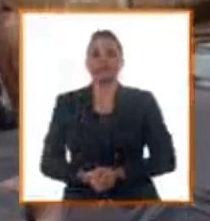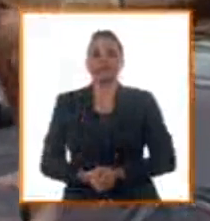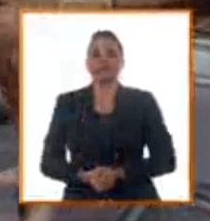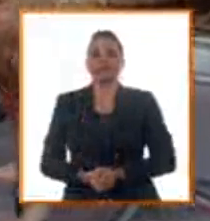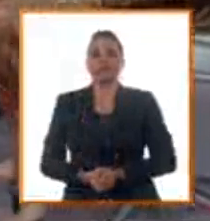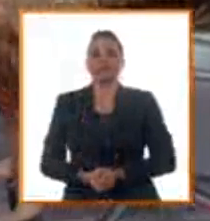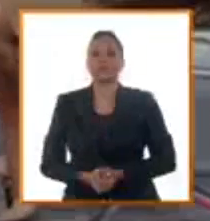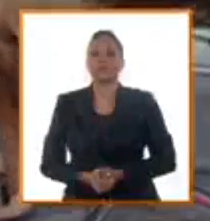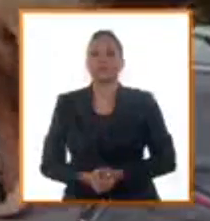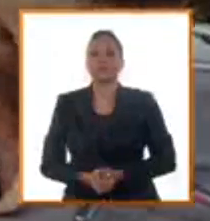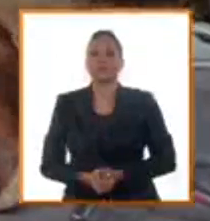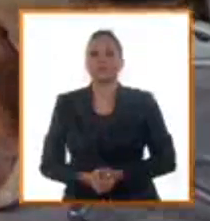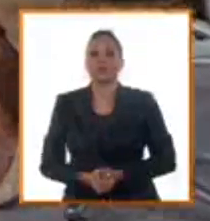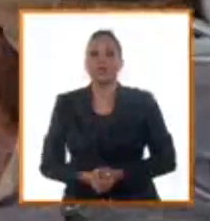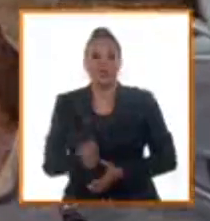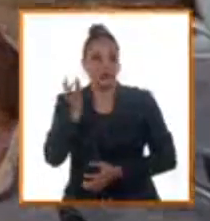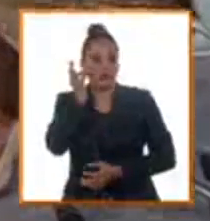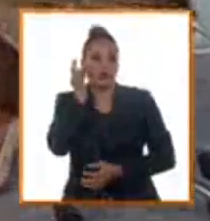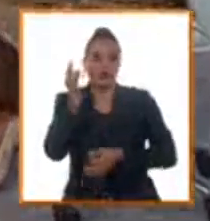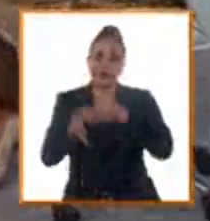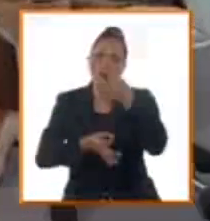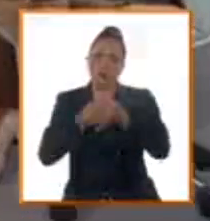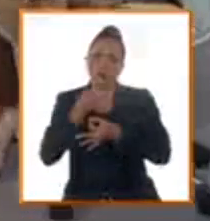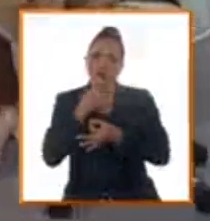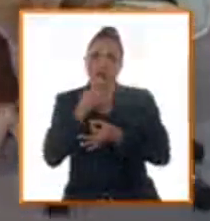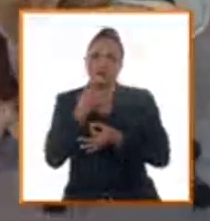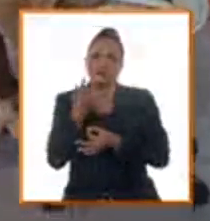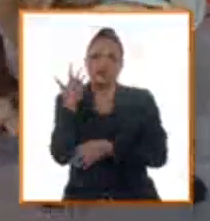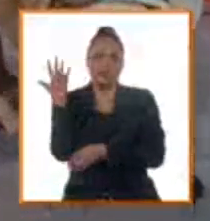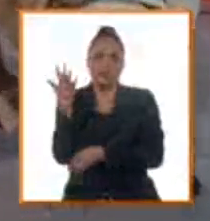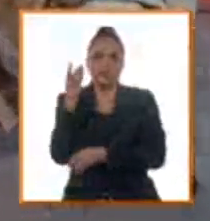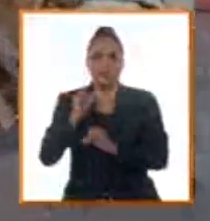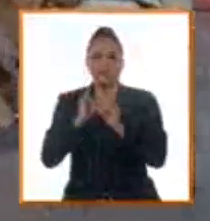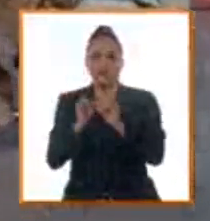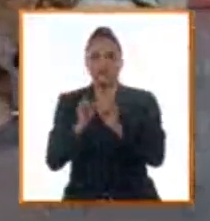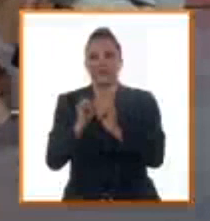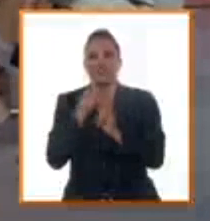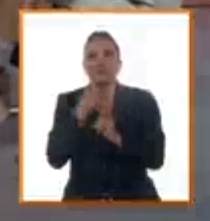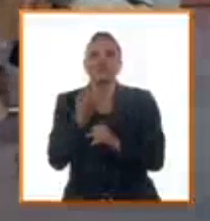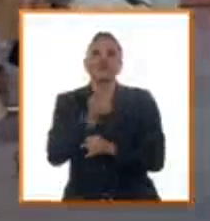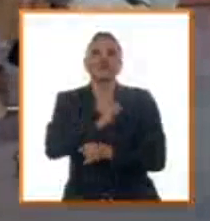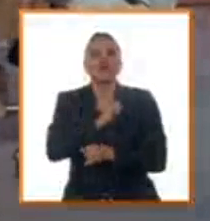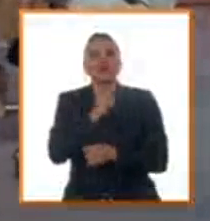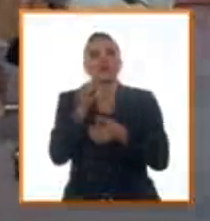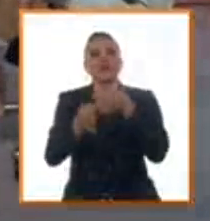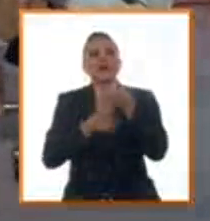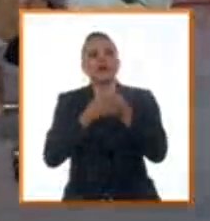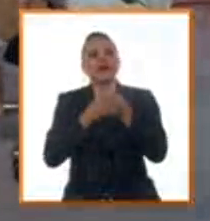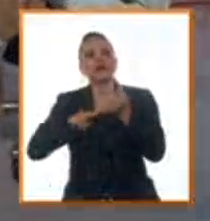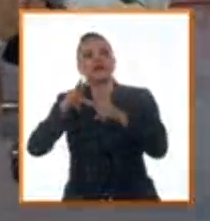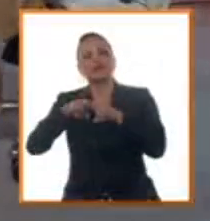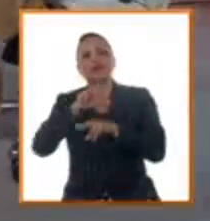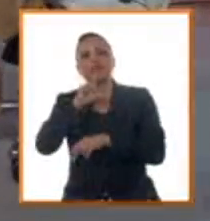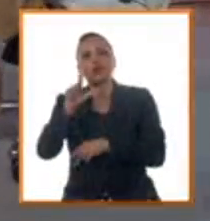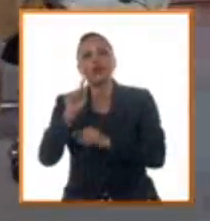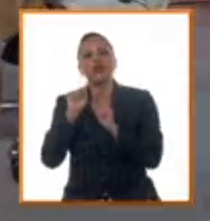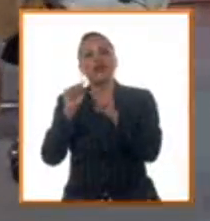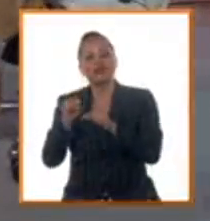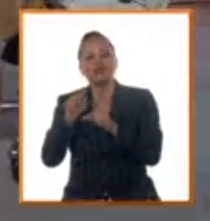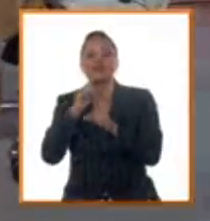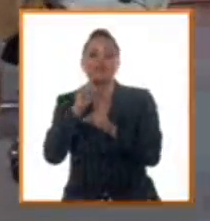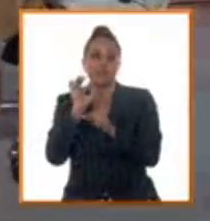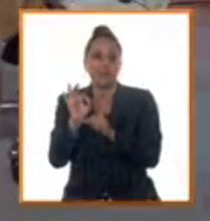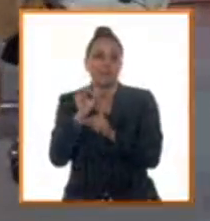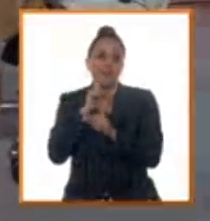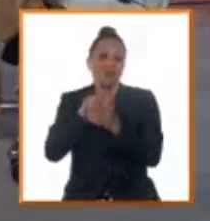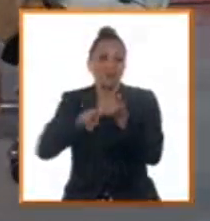Ginelis en el final de la mesa, pero vamos un momentico, es que no quiero dejar de hablar de Holguín. Holguín ha tenido también, ha